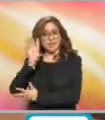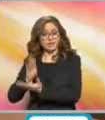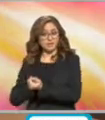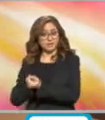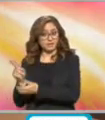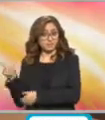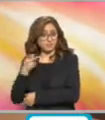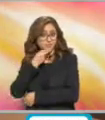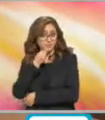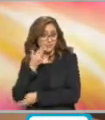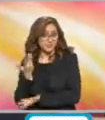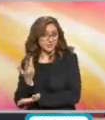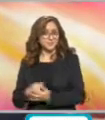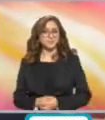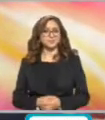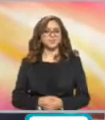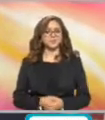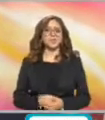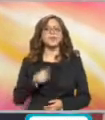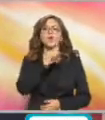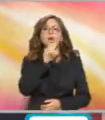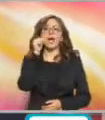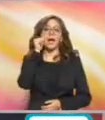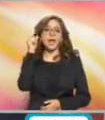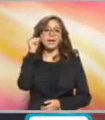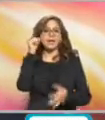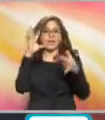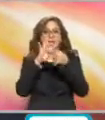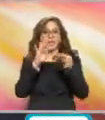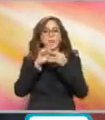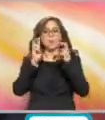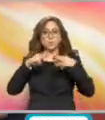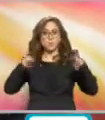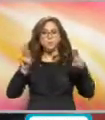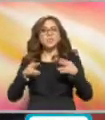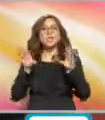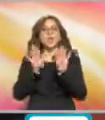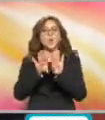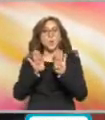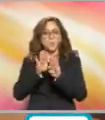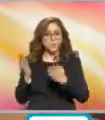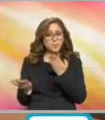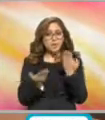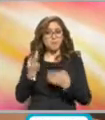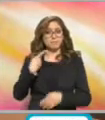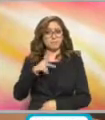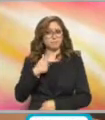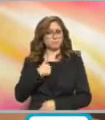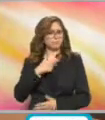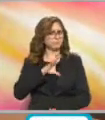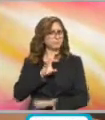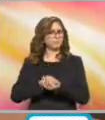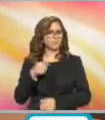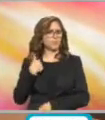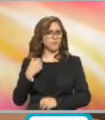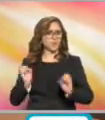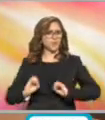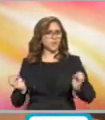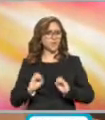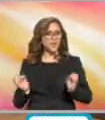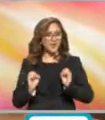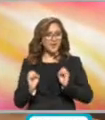y bailamos, y no me voy a casar. Mejor te pongo atención para poner un negocio de eso. Y nos salíamos. Ay, hasta la presión se me